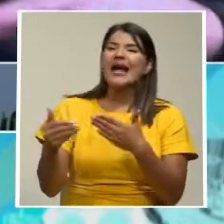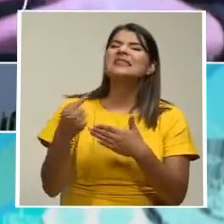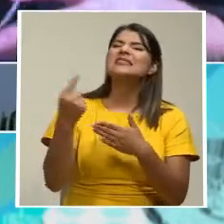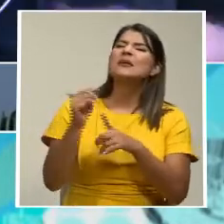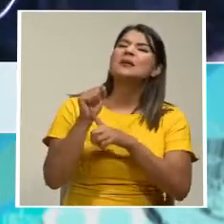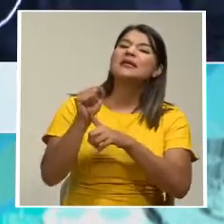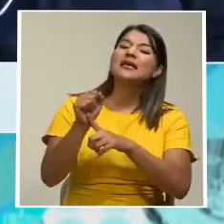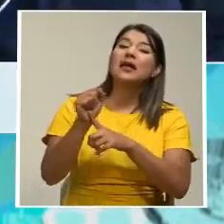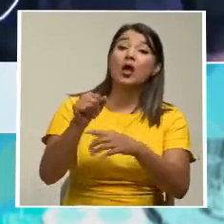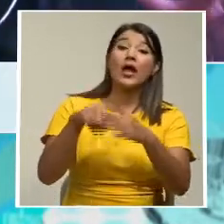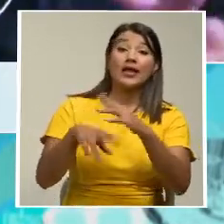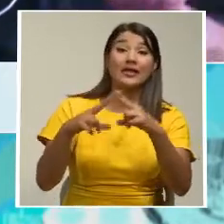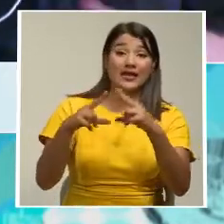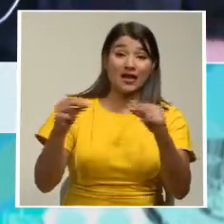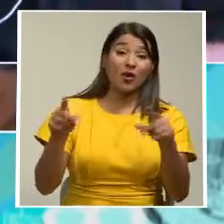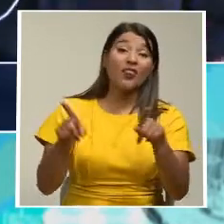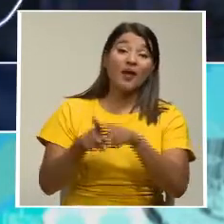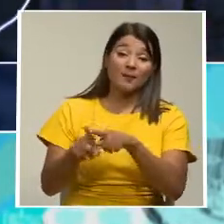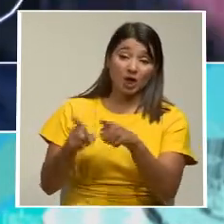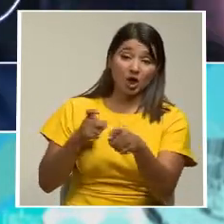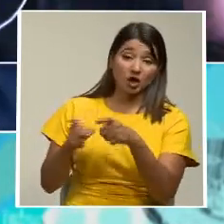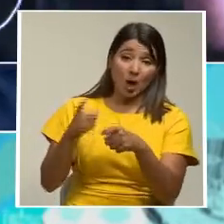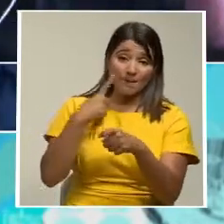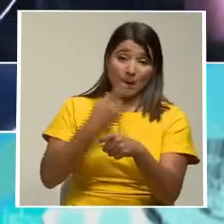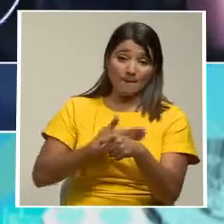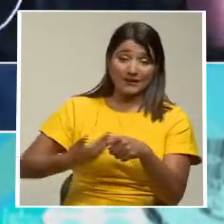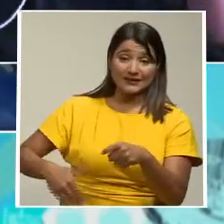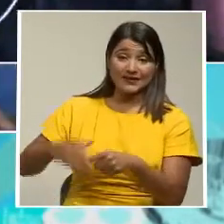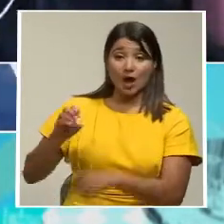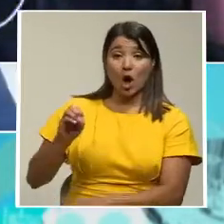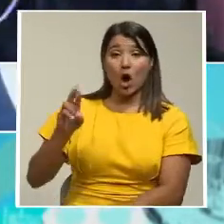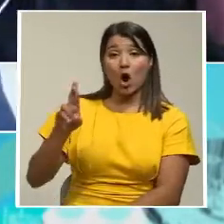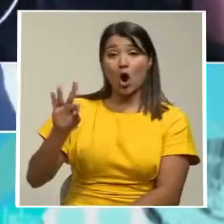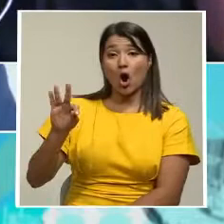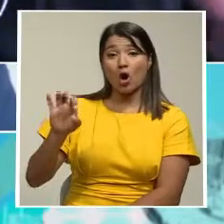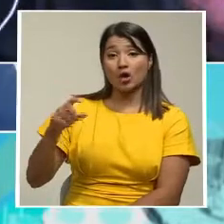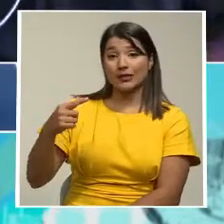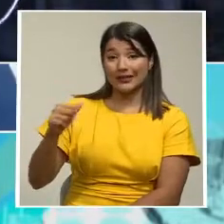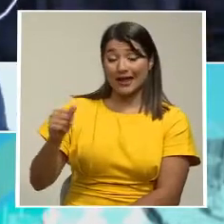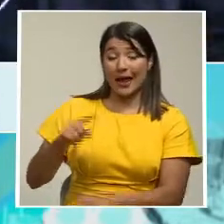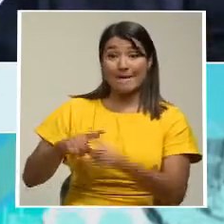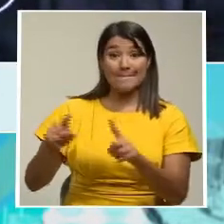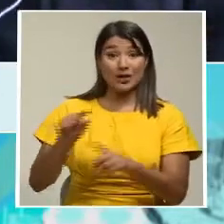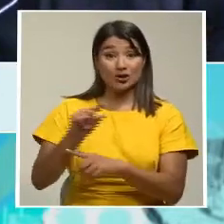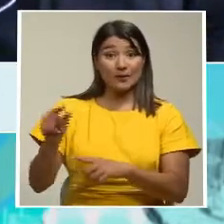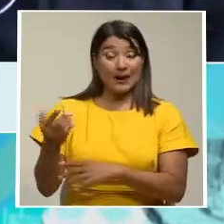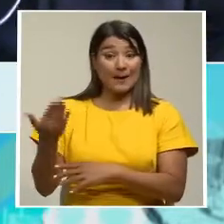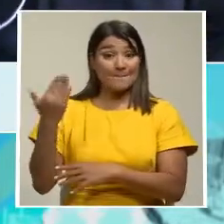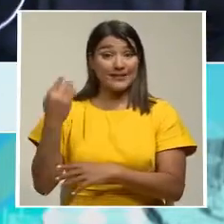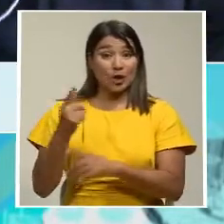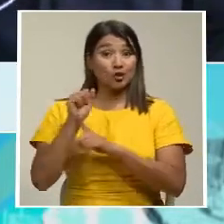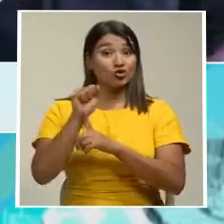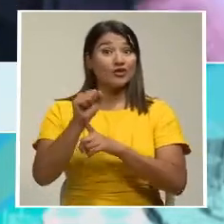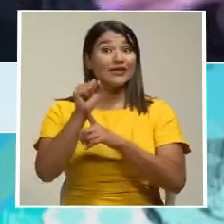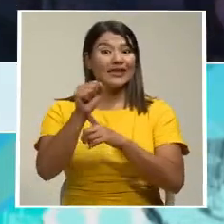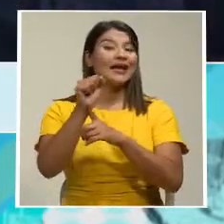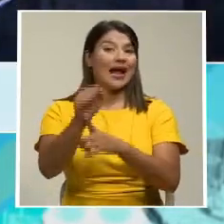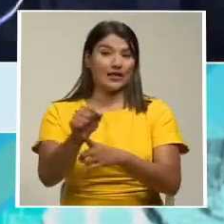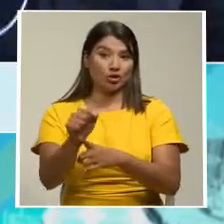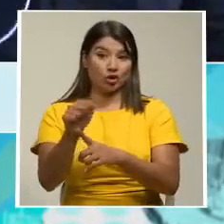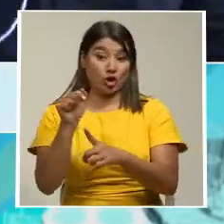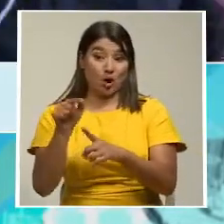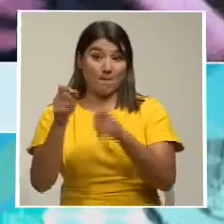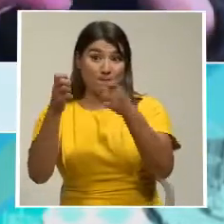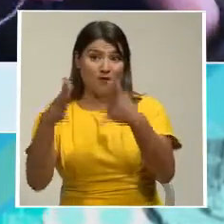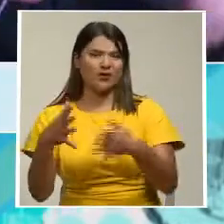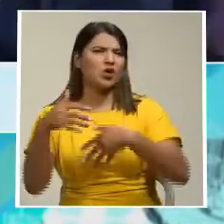también están controlados por Daniel Ortega, pero hay un sindicato de maestros que la semana pasada protestó porque reabrieron las